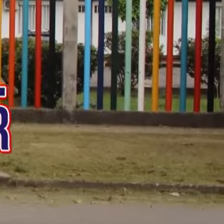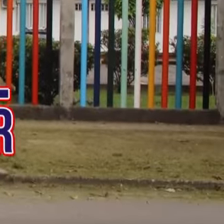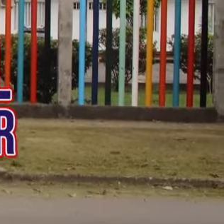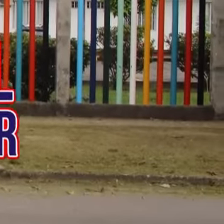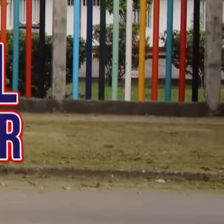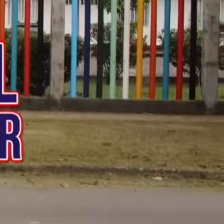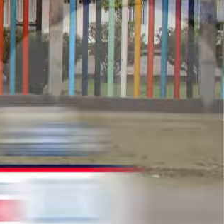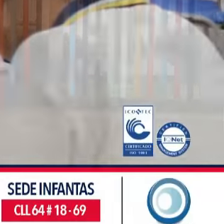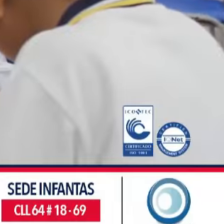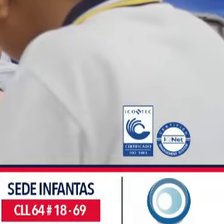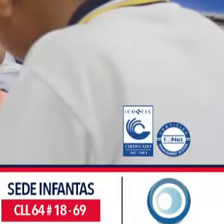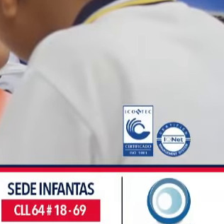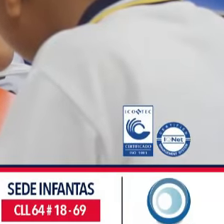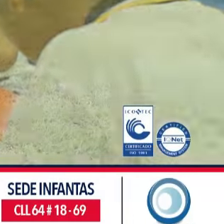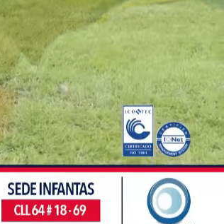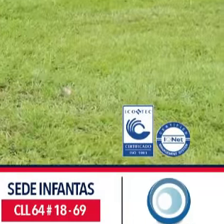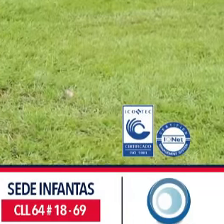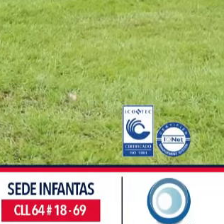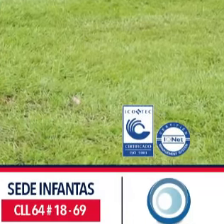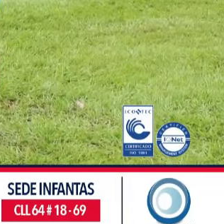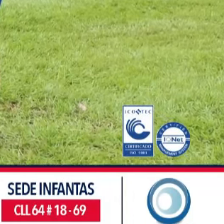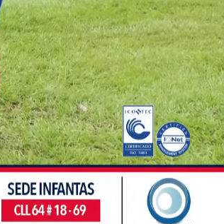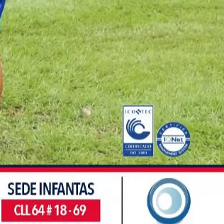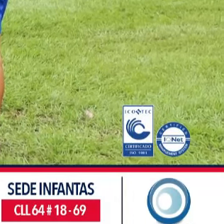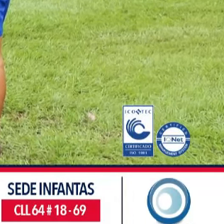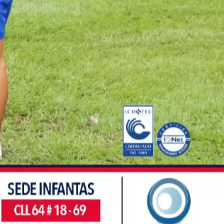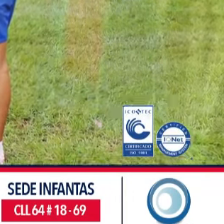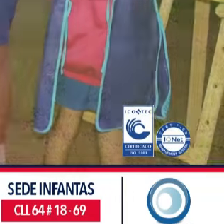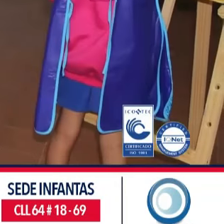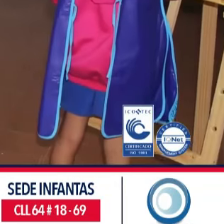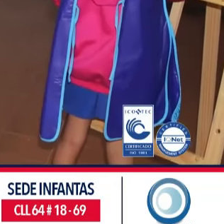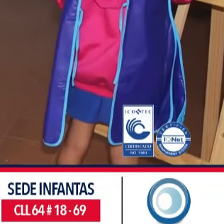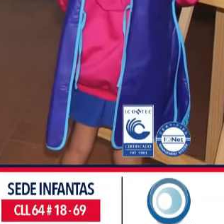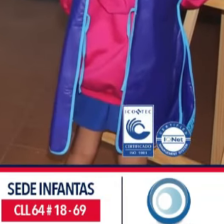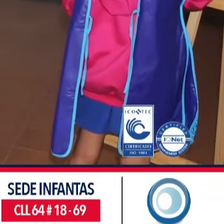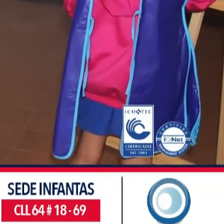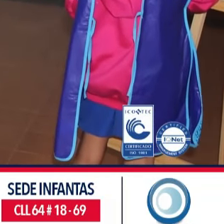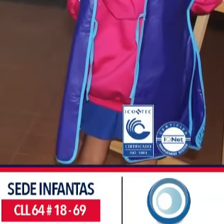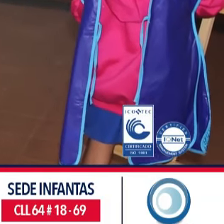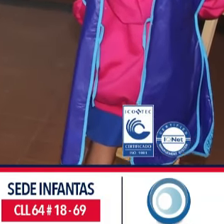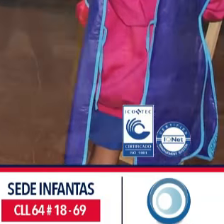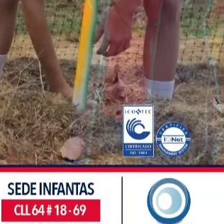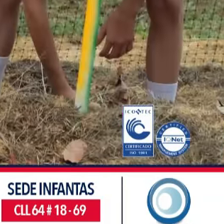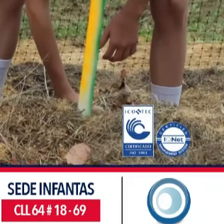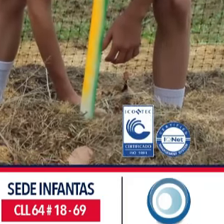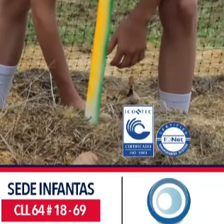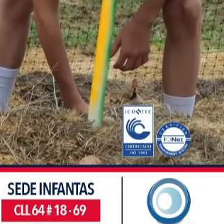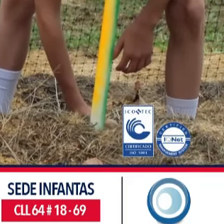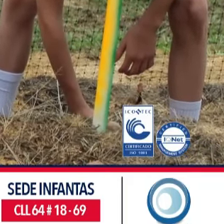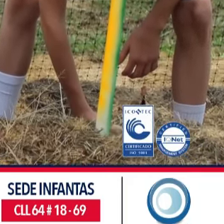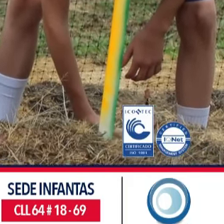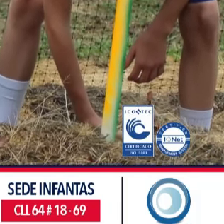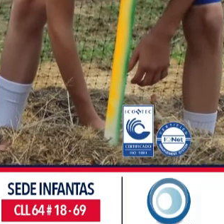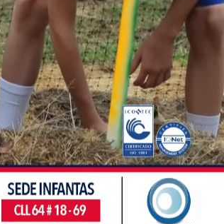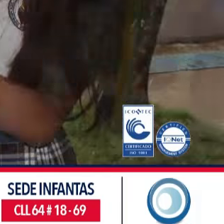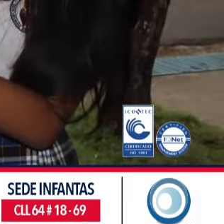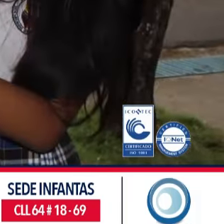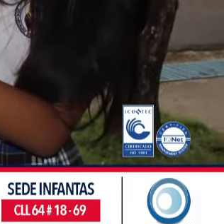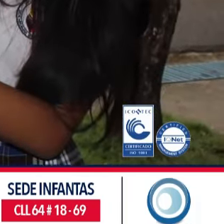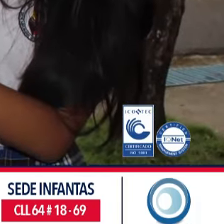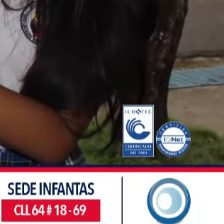Institución Educativa Infantas, comprometidos con el desarrollo armónico del ser, escuelas deportivas, programa de talentos, orientación profesional